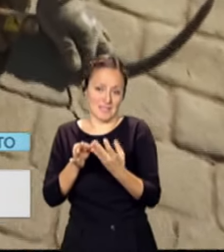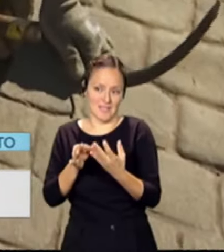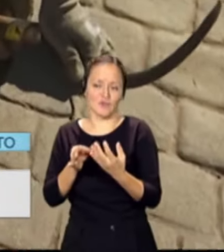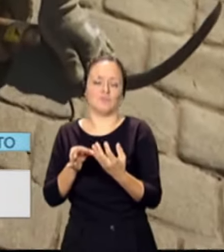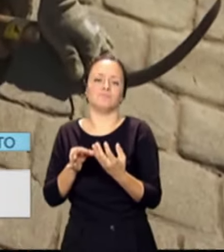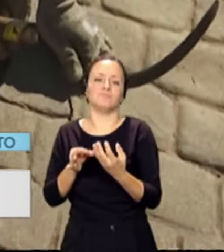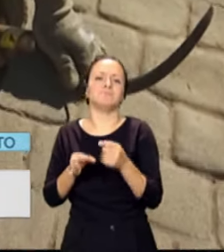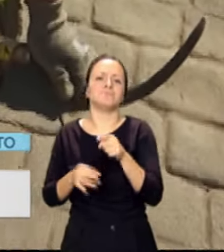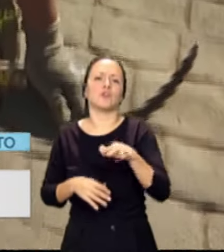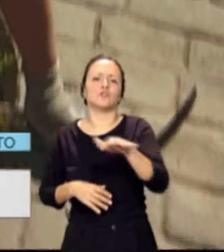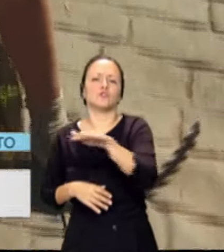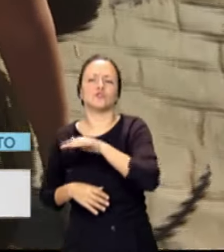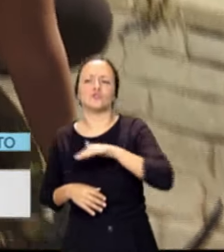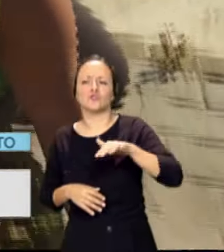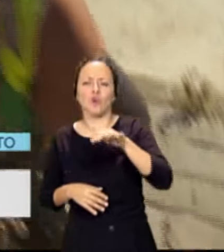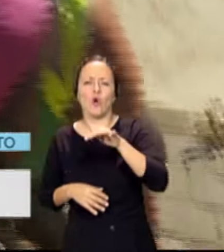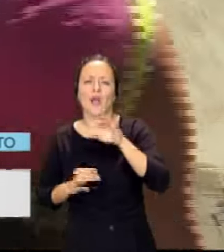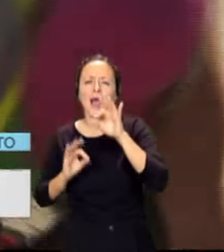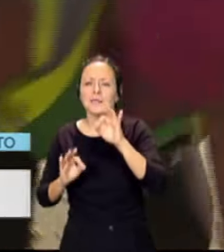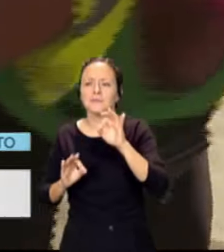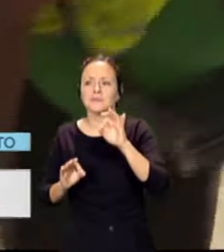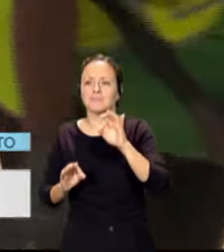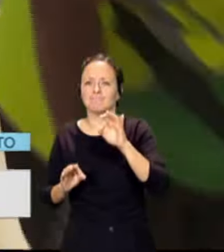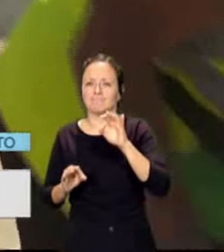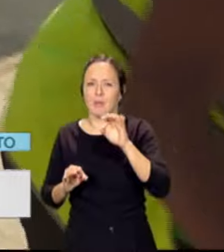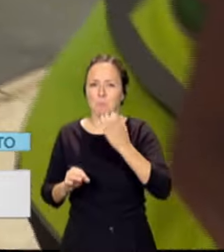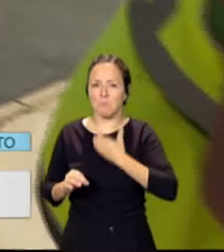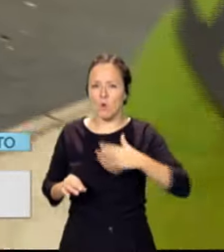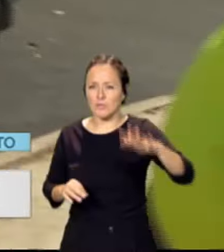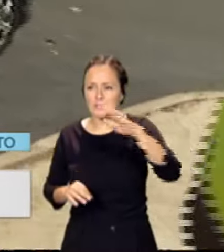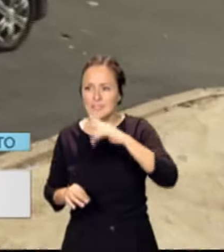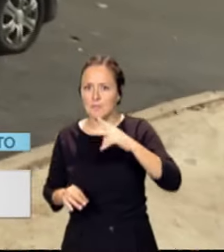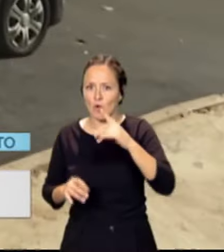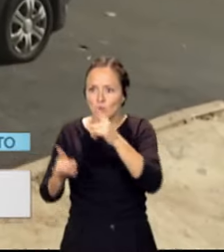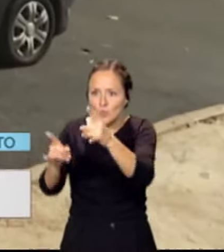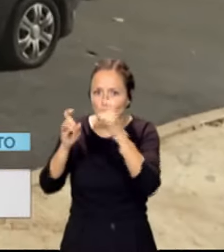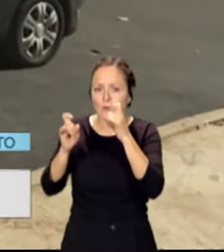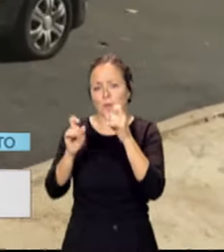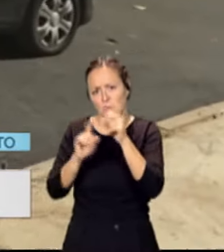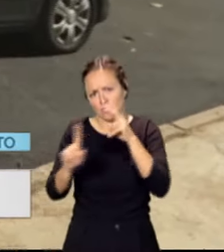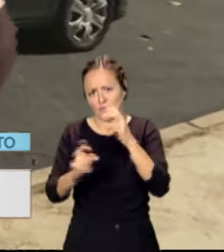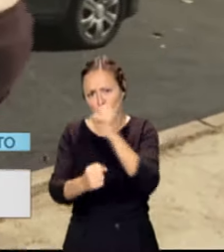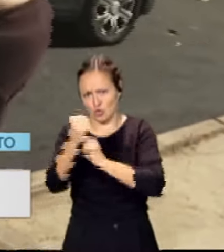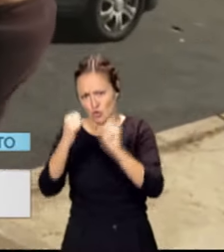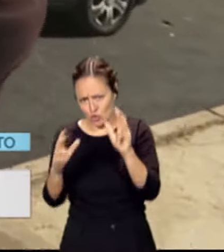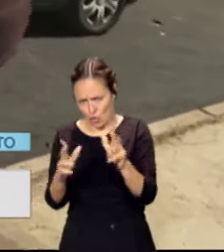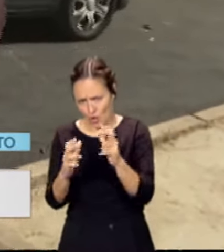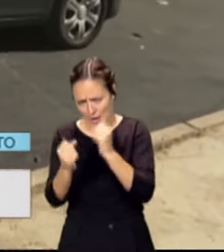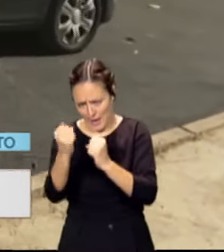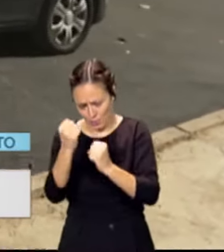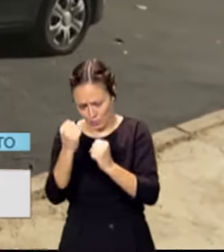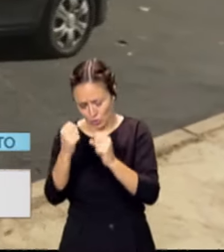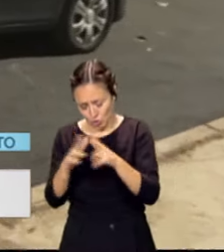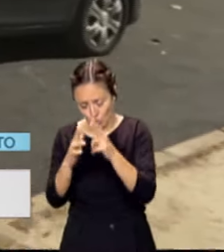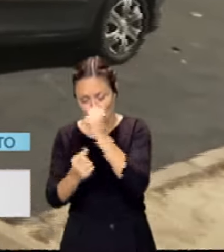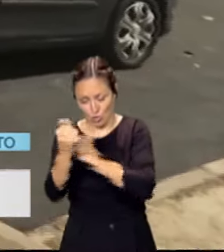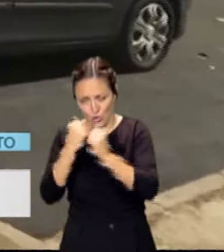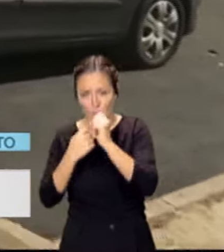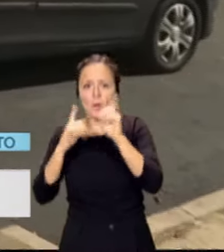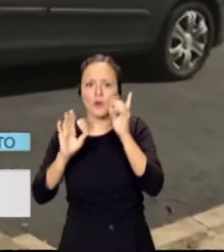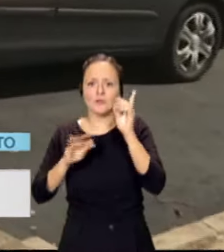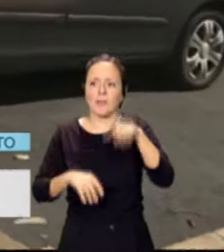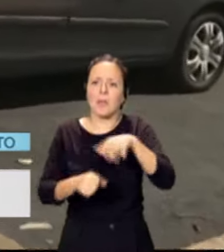todo esas zonas de interés municipal como tú bien decías antes socioeconómico pero también llegamos a los barrios a las plazas